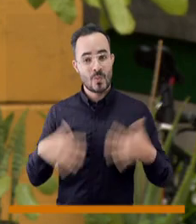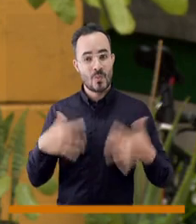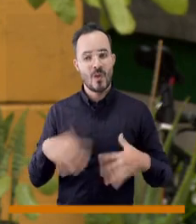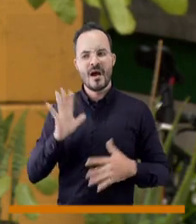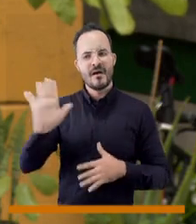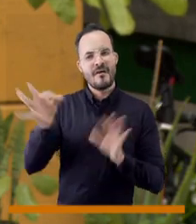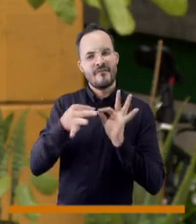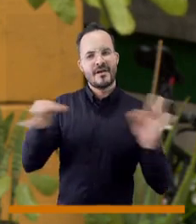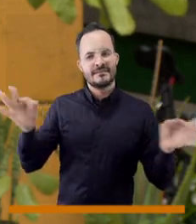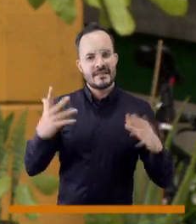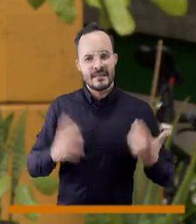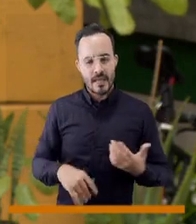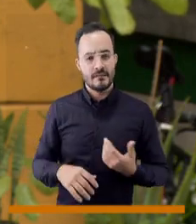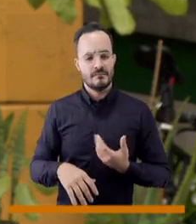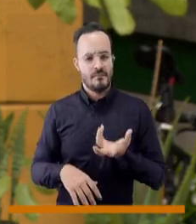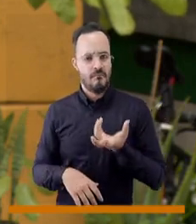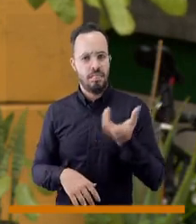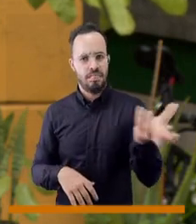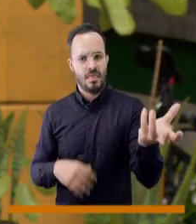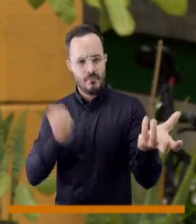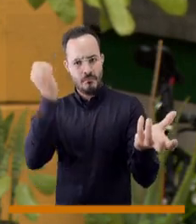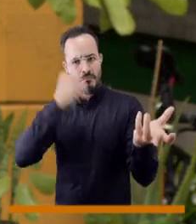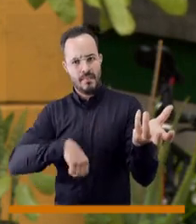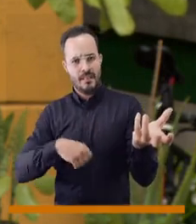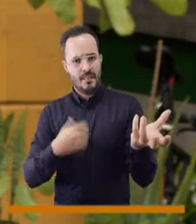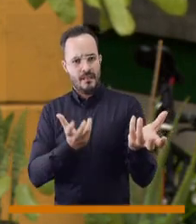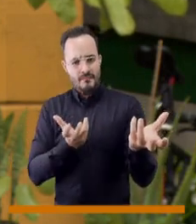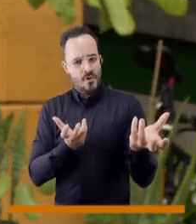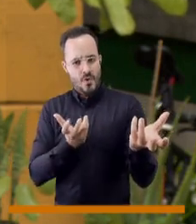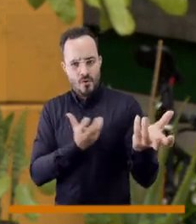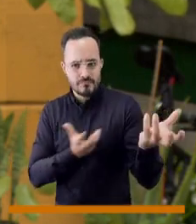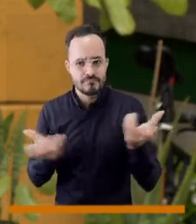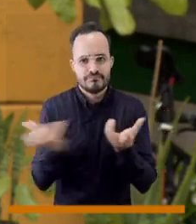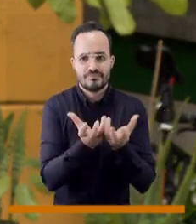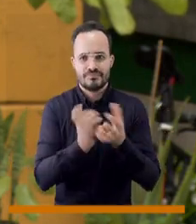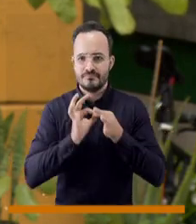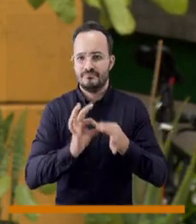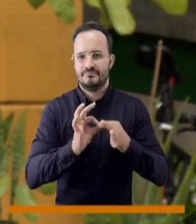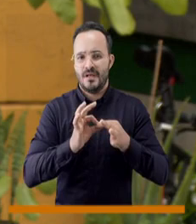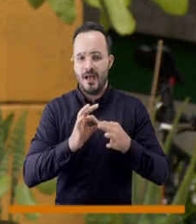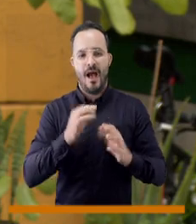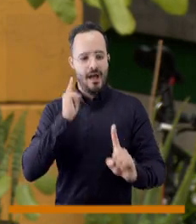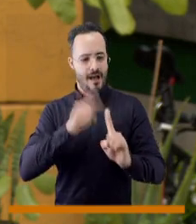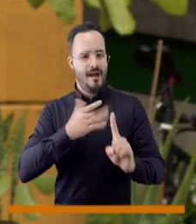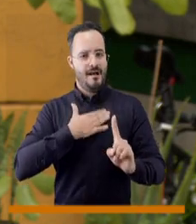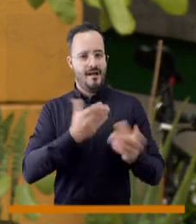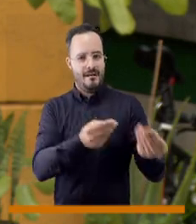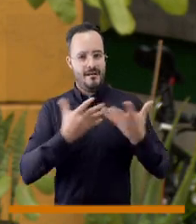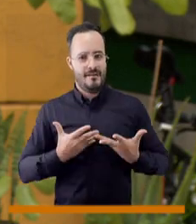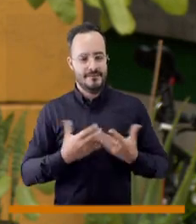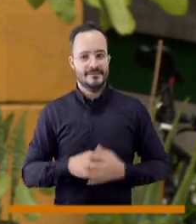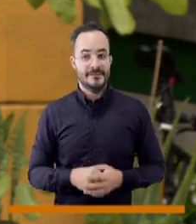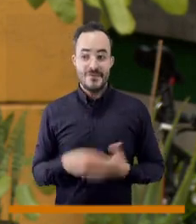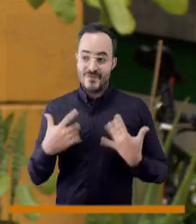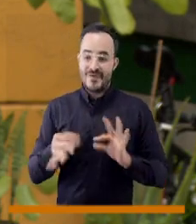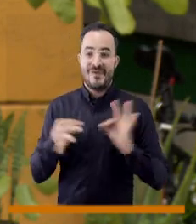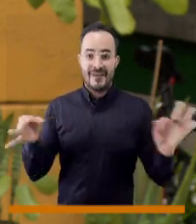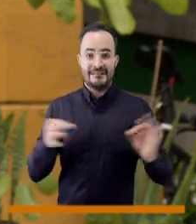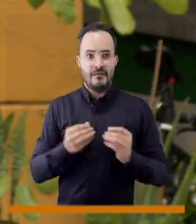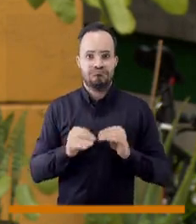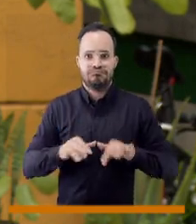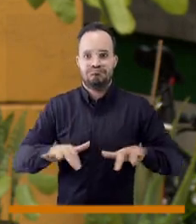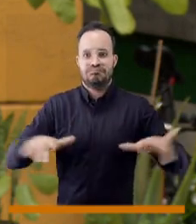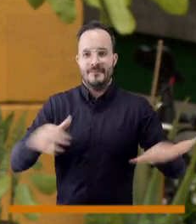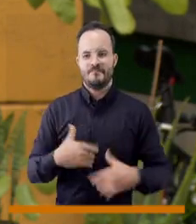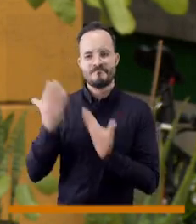con discapacidades dicen nada para nosotros sin nosotros, una afirmación que cobra cada vez más validez y